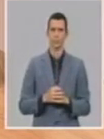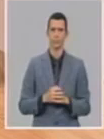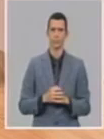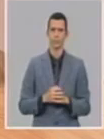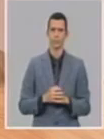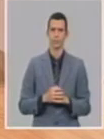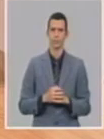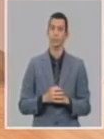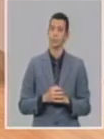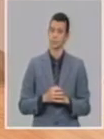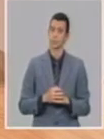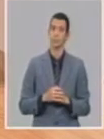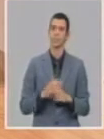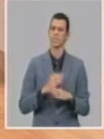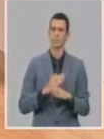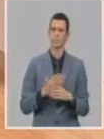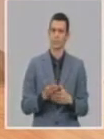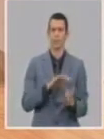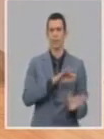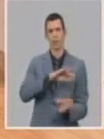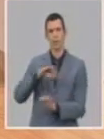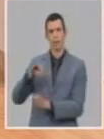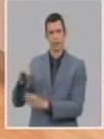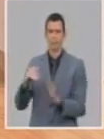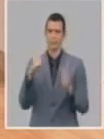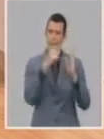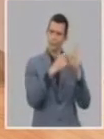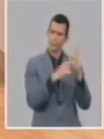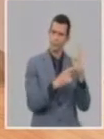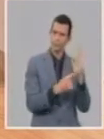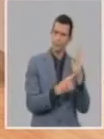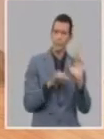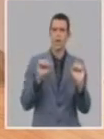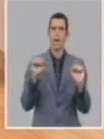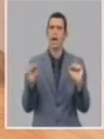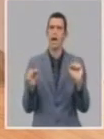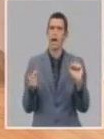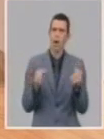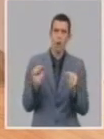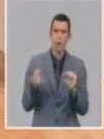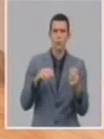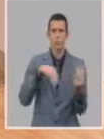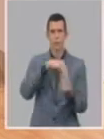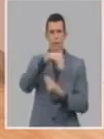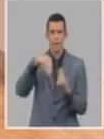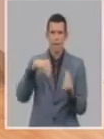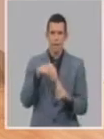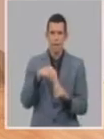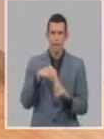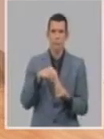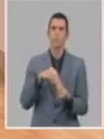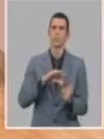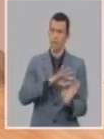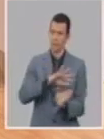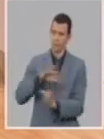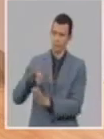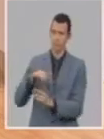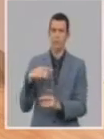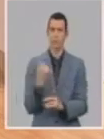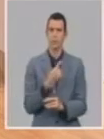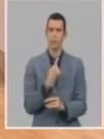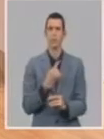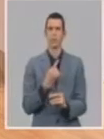además de las medidas de carácter vamos a decir fiscales y tributarias estamos complementando también con